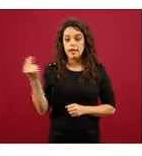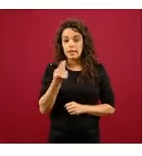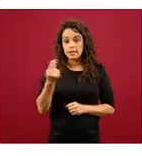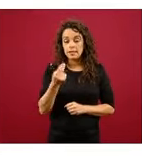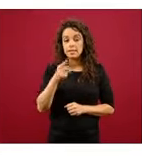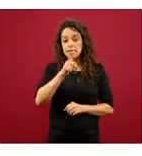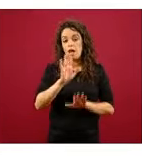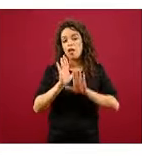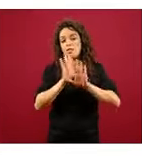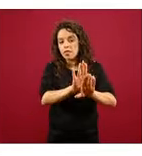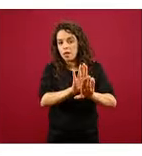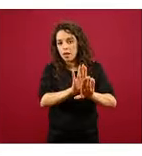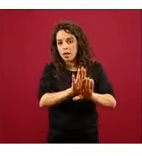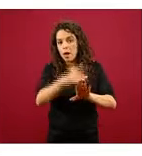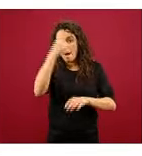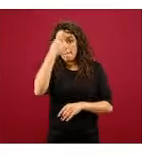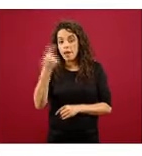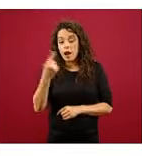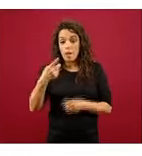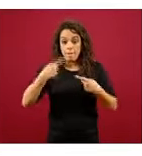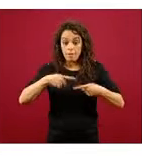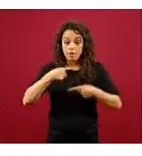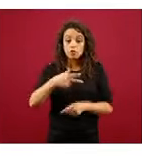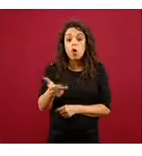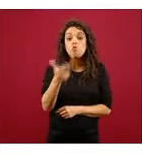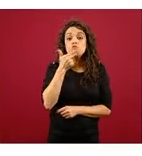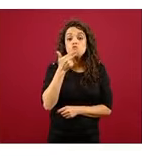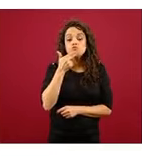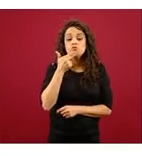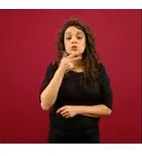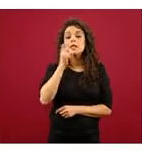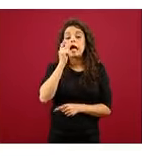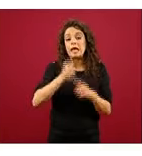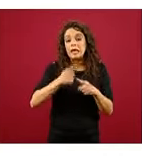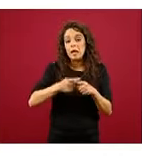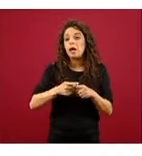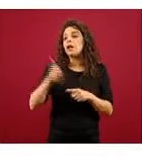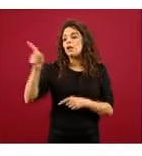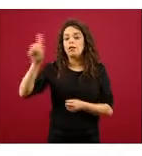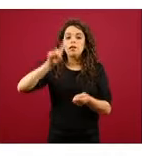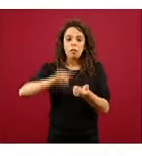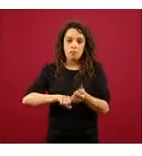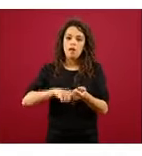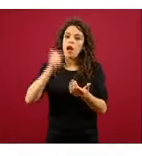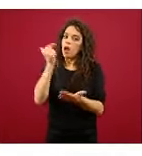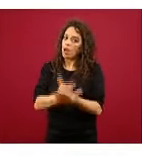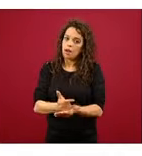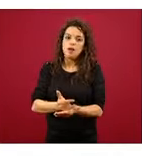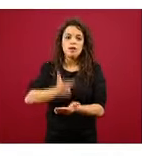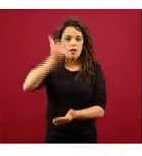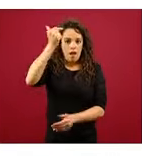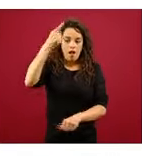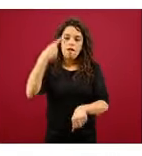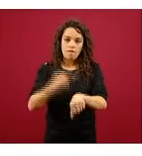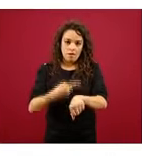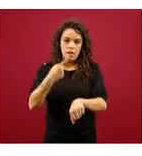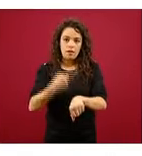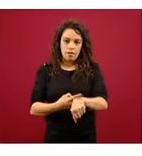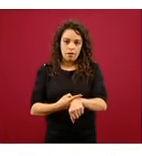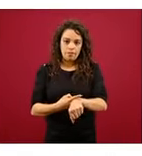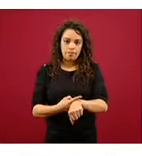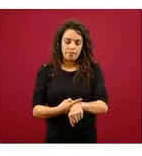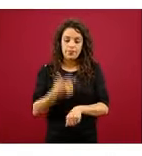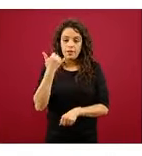aquellas personas que pueden entrar en la sintomatología de gravedad o complicarse. Y muy importante